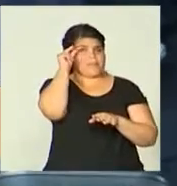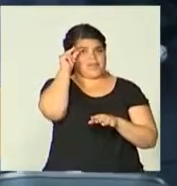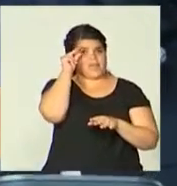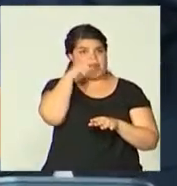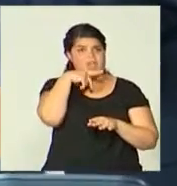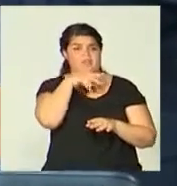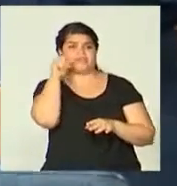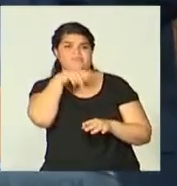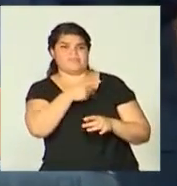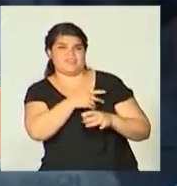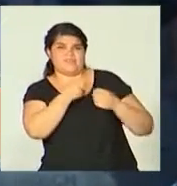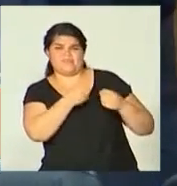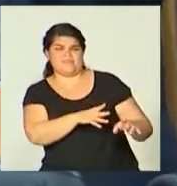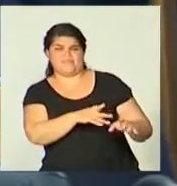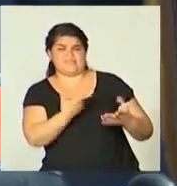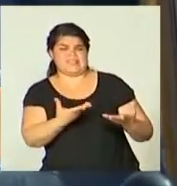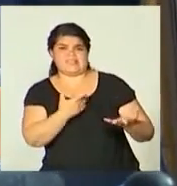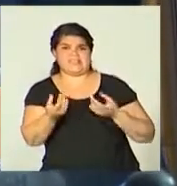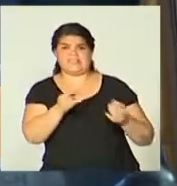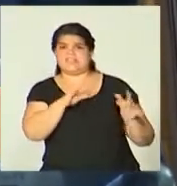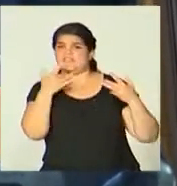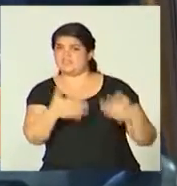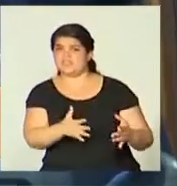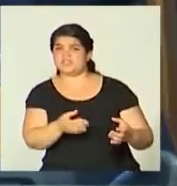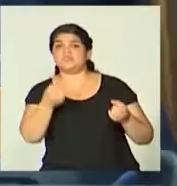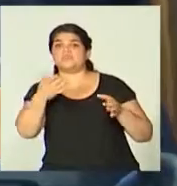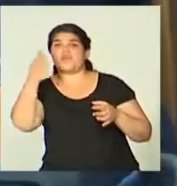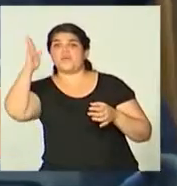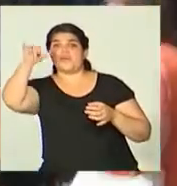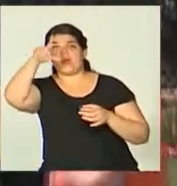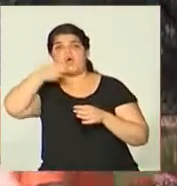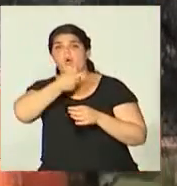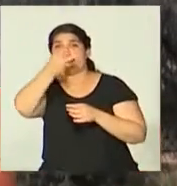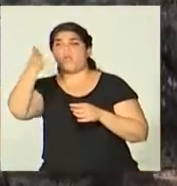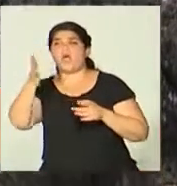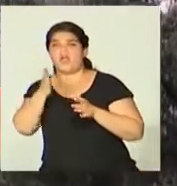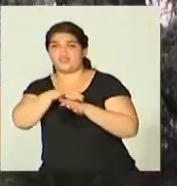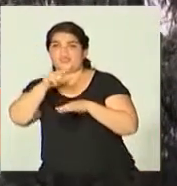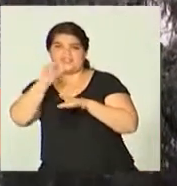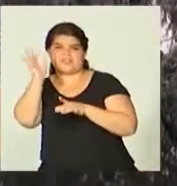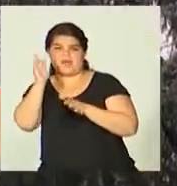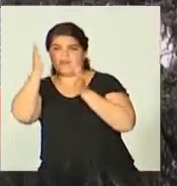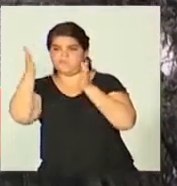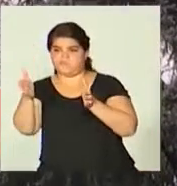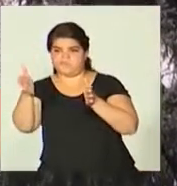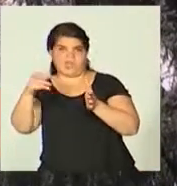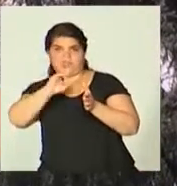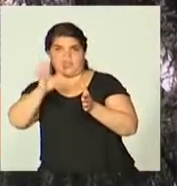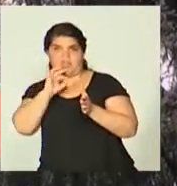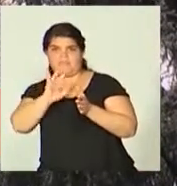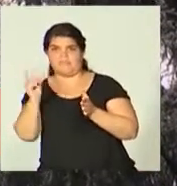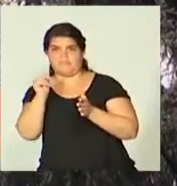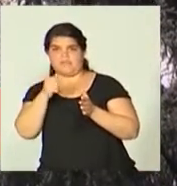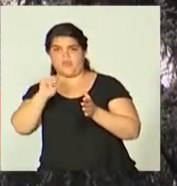te la complican. Porque nuevamente los bancos tienen un monto máximo para prestar a las provincias, digamos. No es que le puedan prestar lo que quieran,